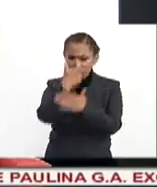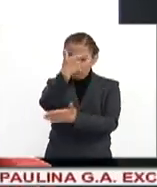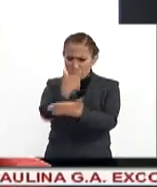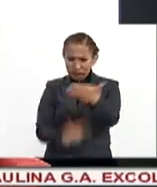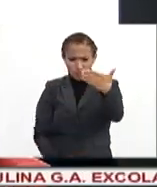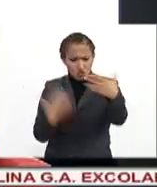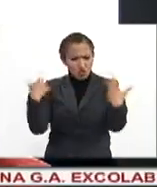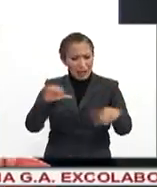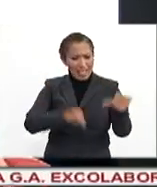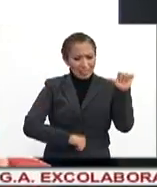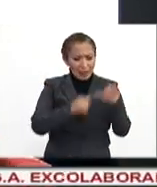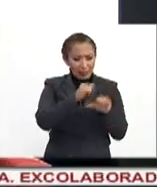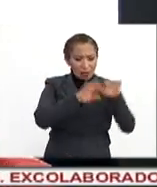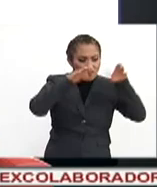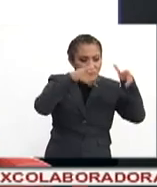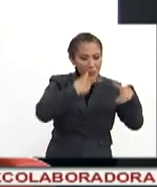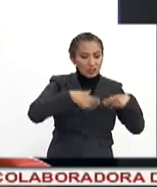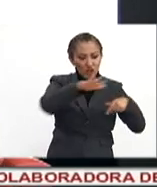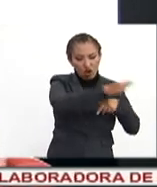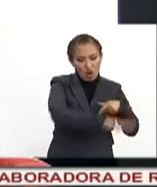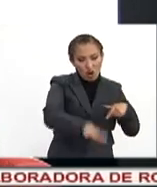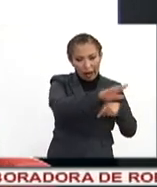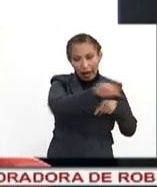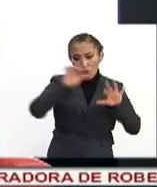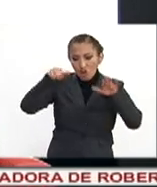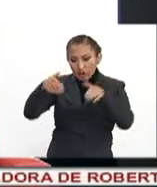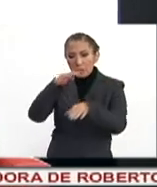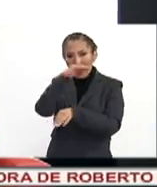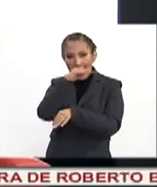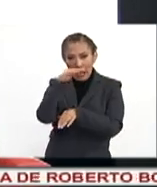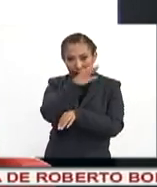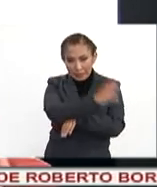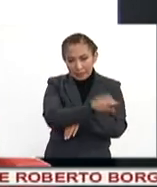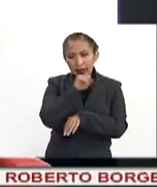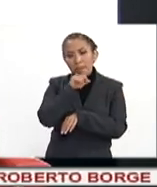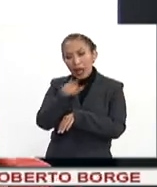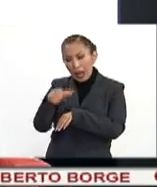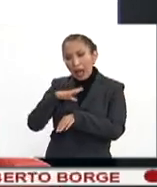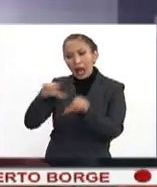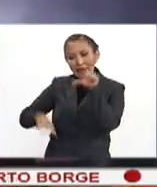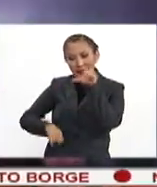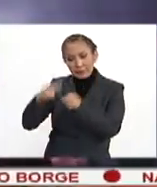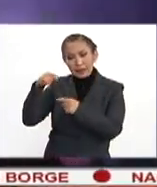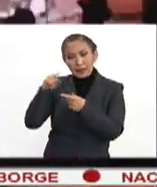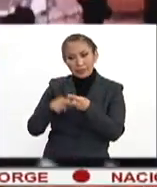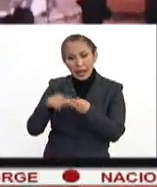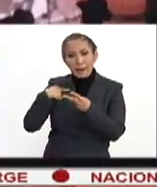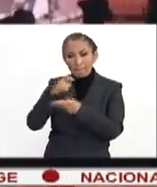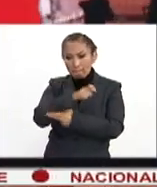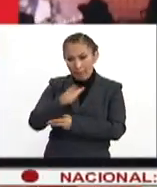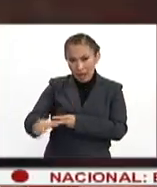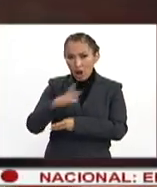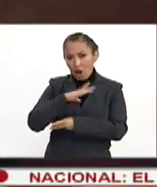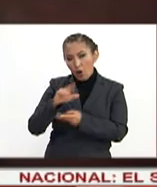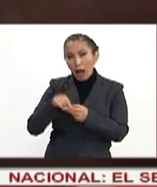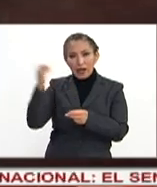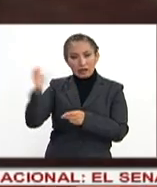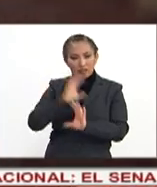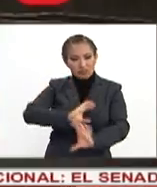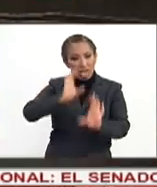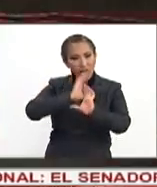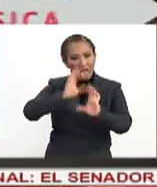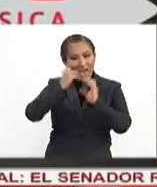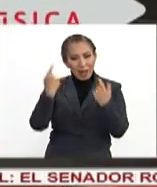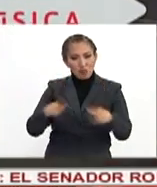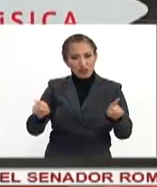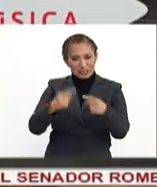amplio. Tenemos actividades hacia el público, actividades que son de carácter gratuito. También tenemos actividades de pago, tenemos conciertos